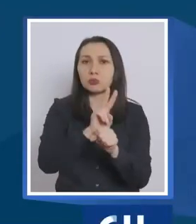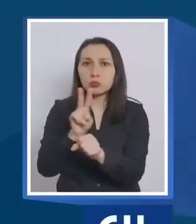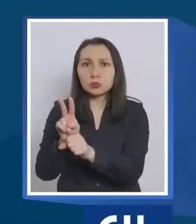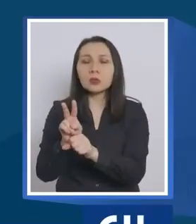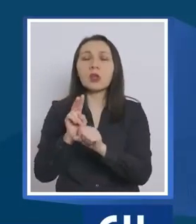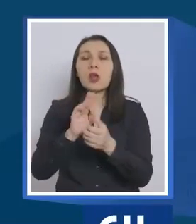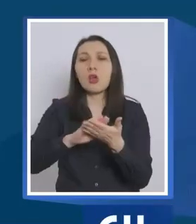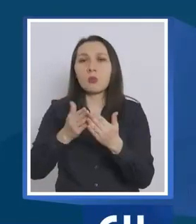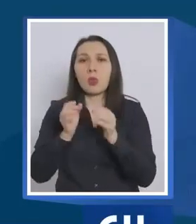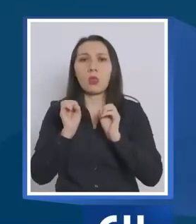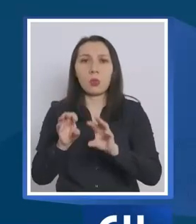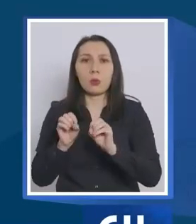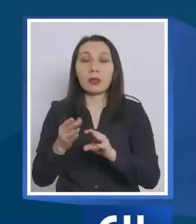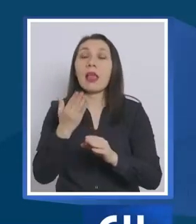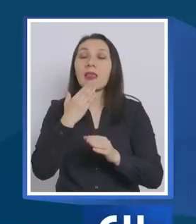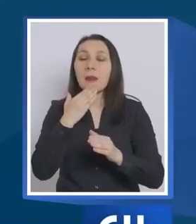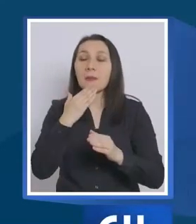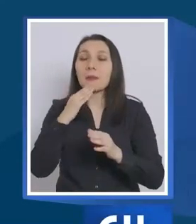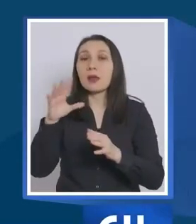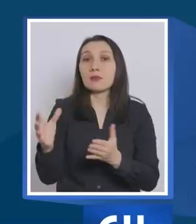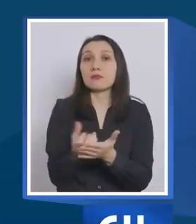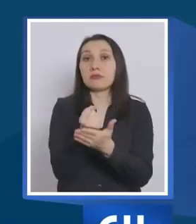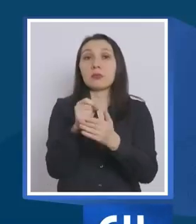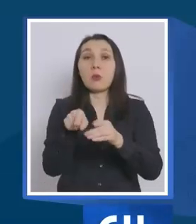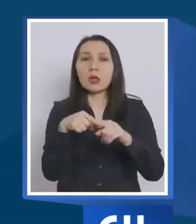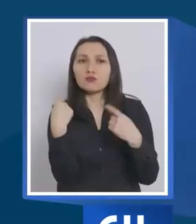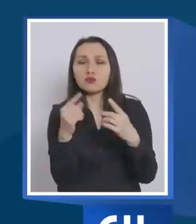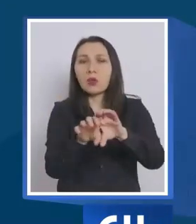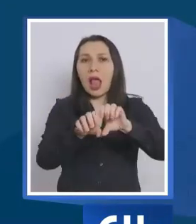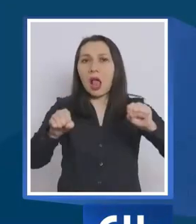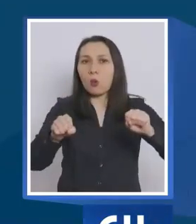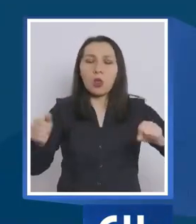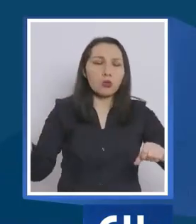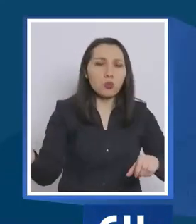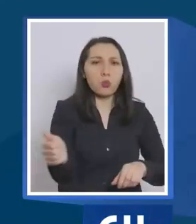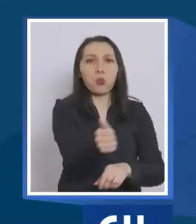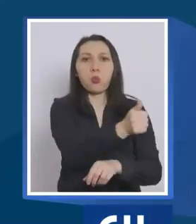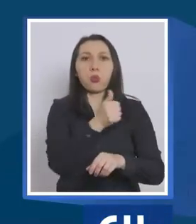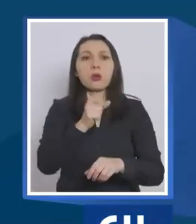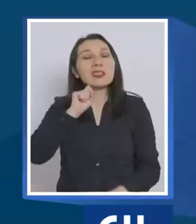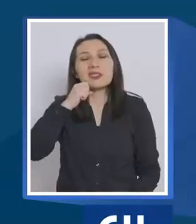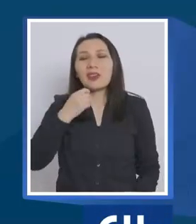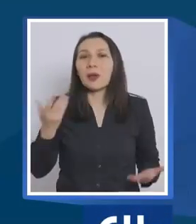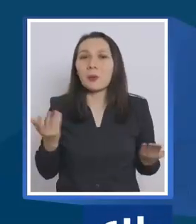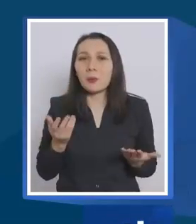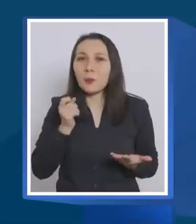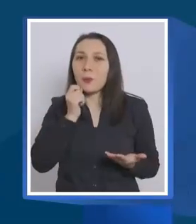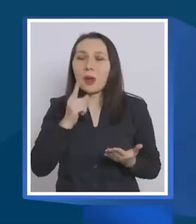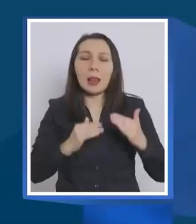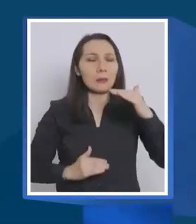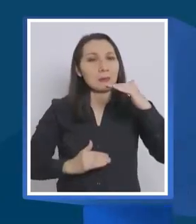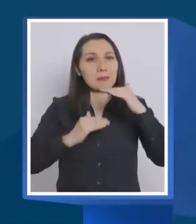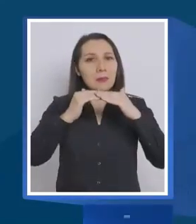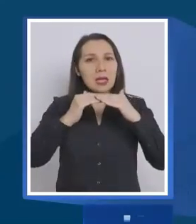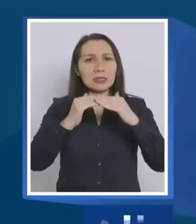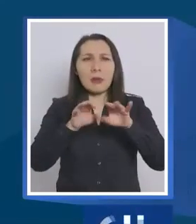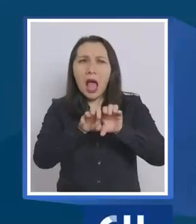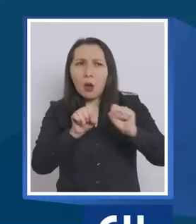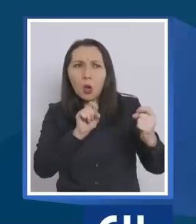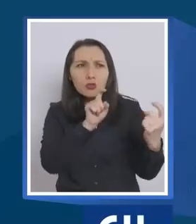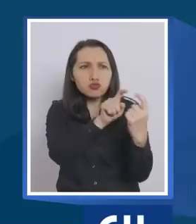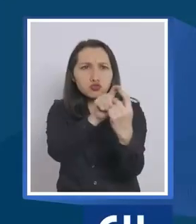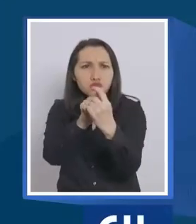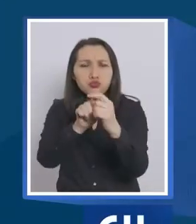comunidades educativas y alcanzar acuerdos transversales que signifiquen la máxima coordinación